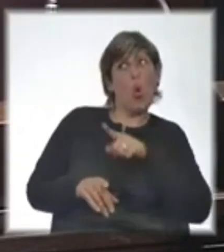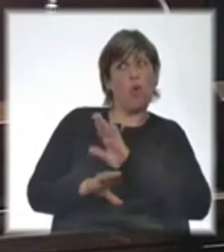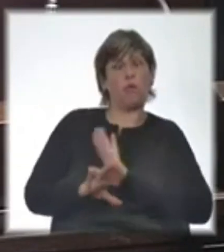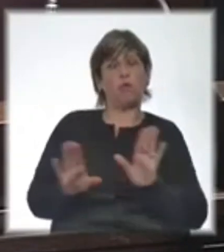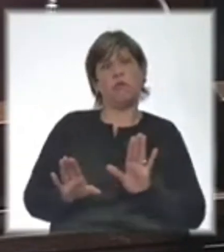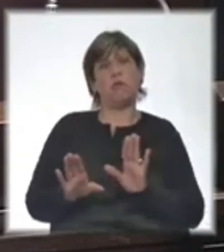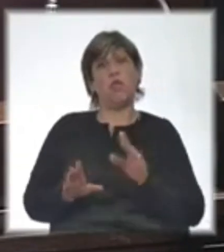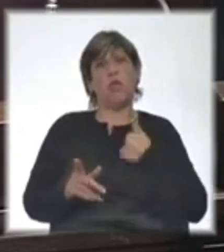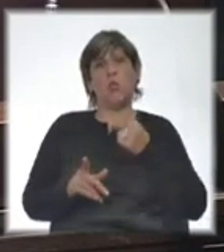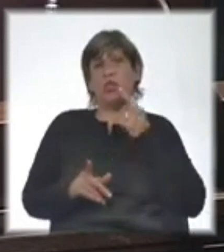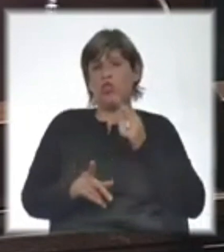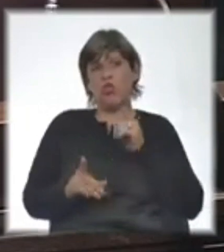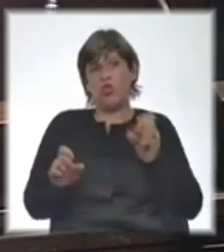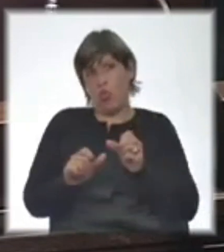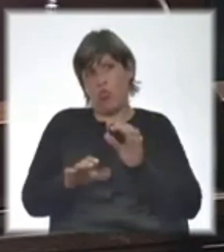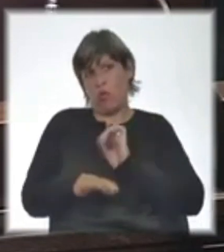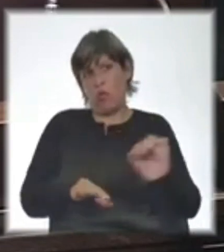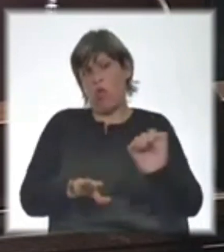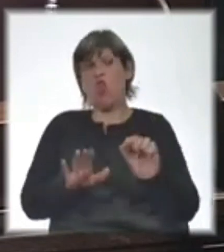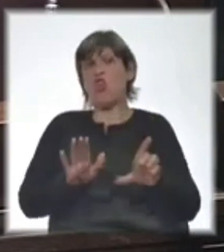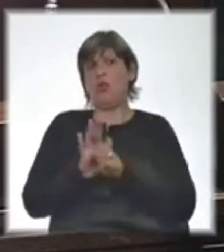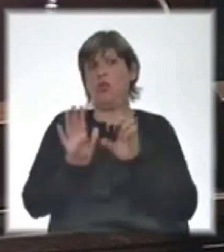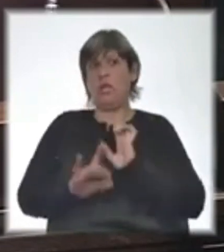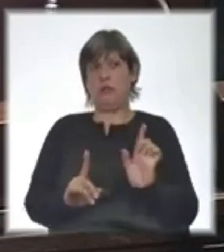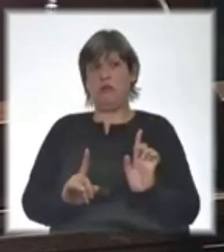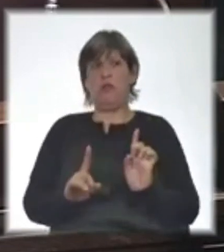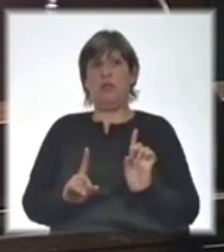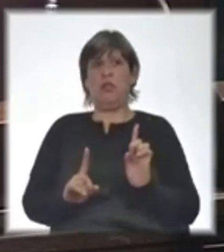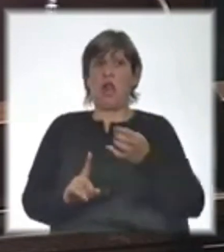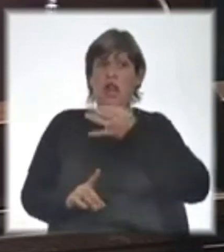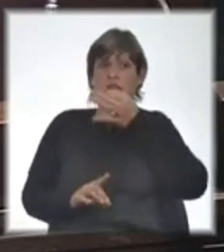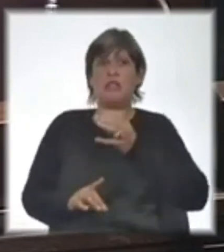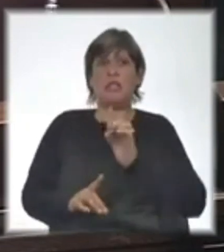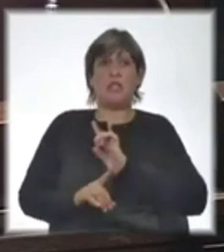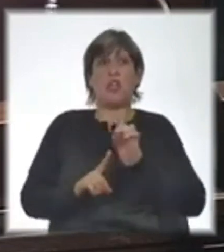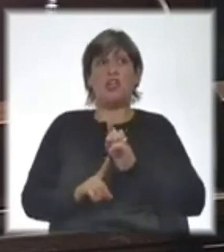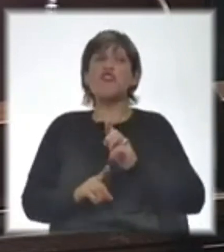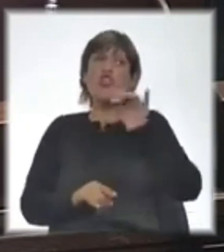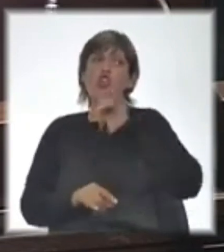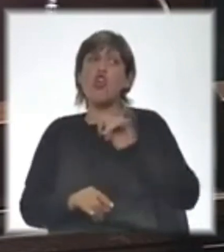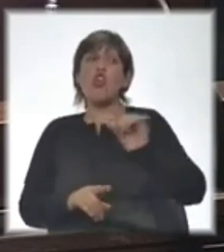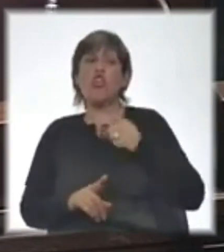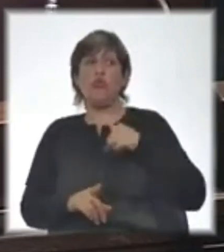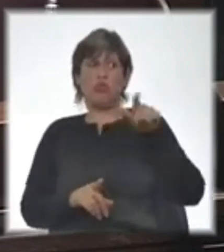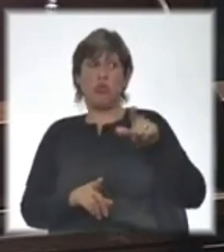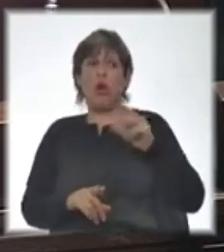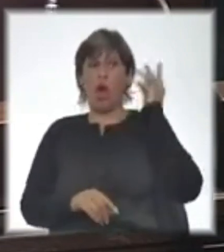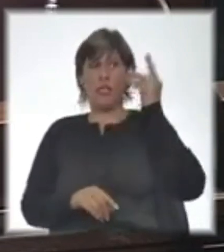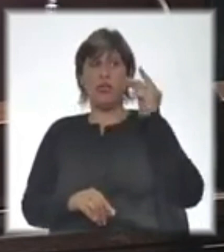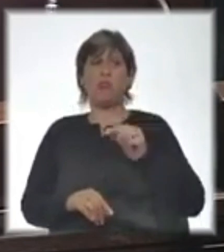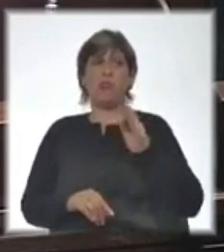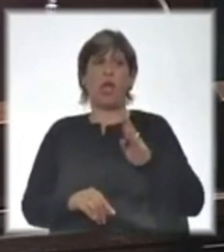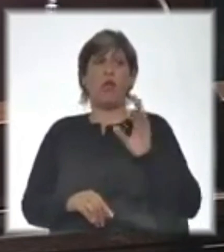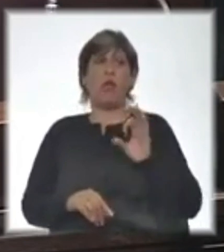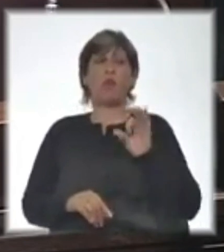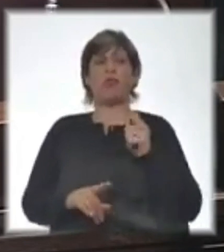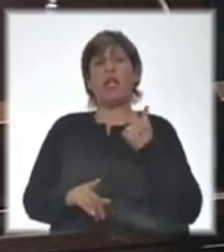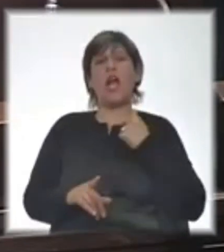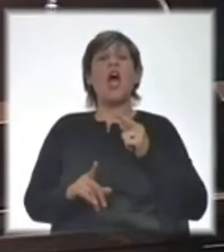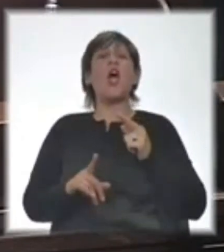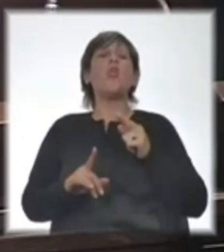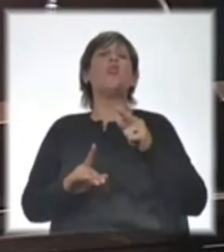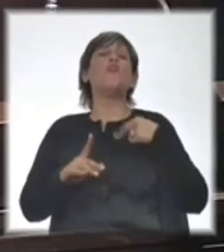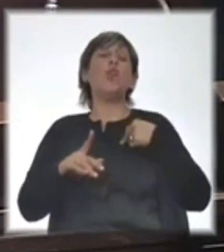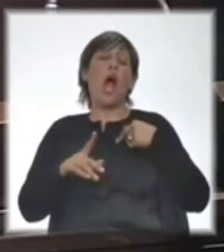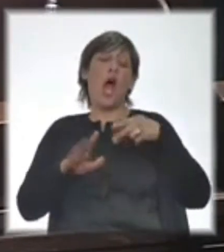yo no cometo un delito al decir esto, y yo no lo acuso al diputado Posadas de una norma ética o